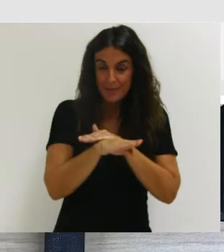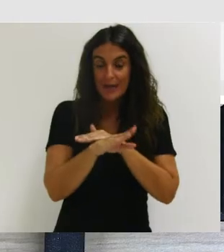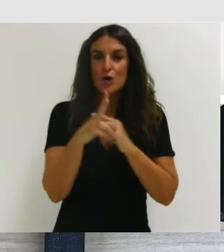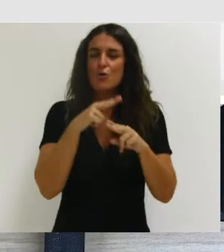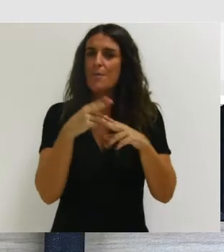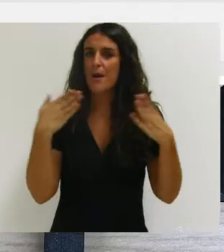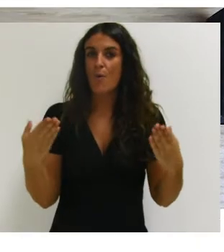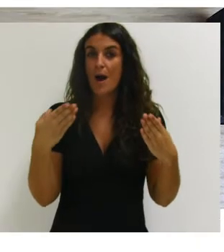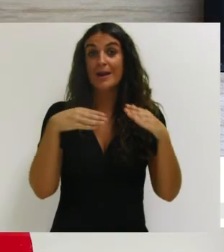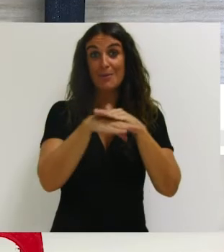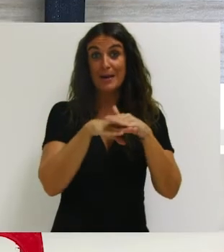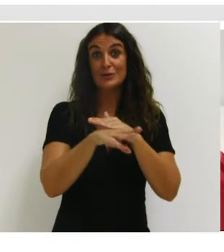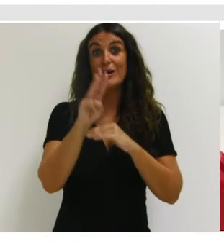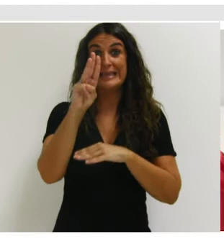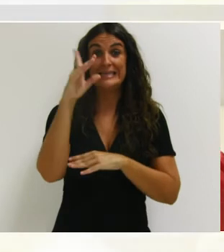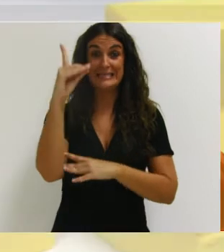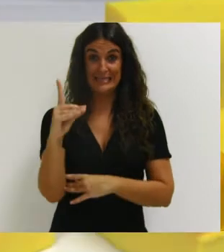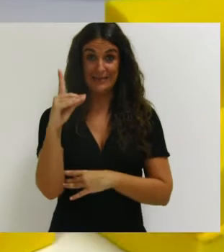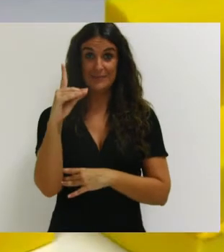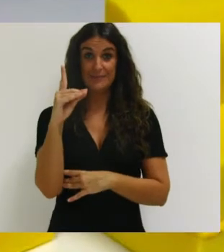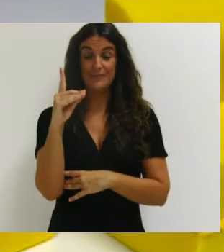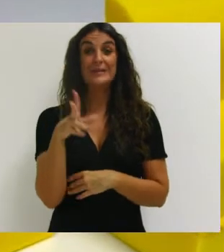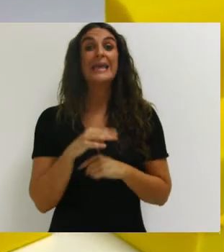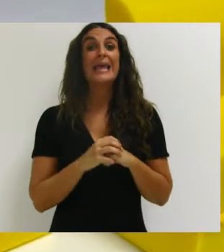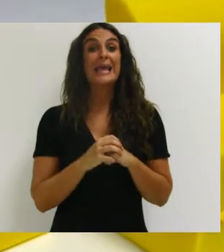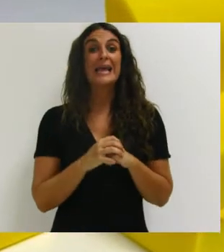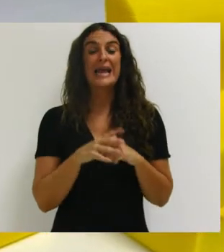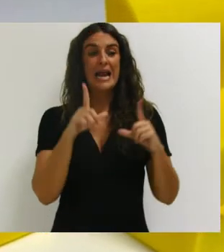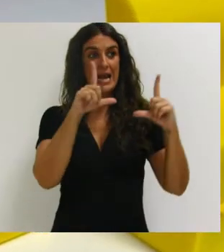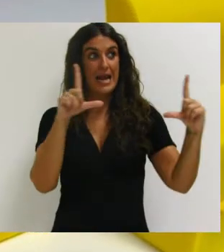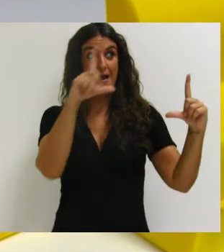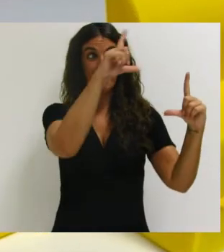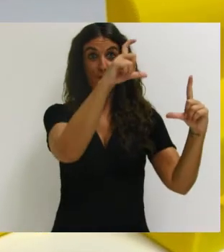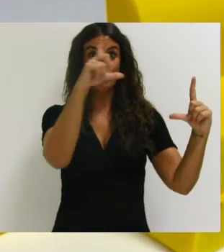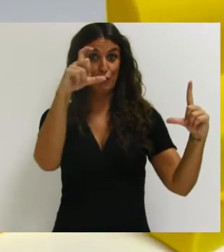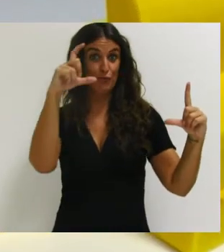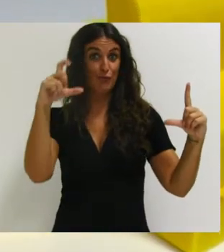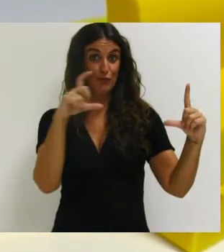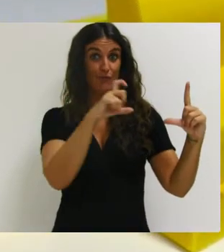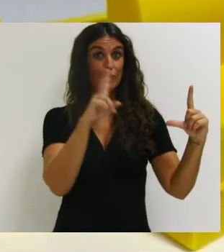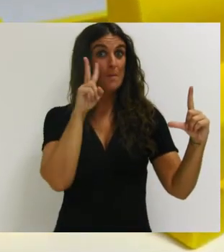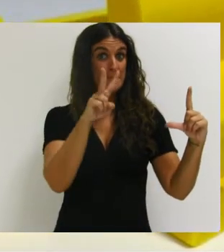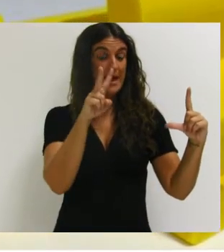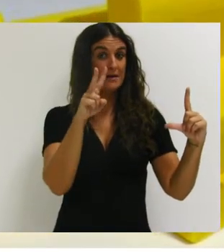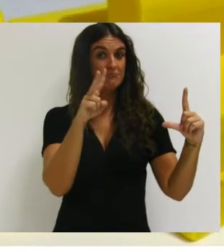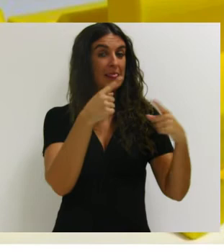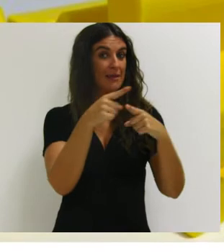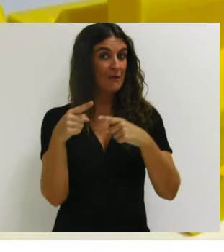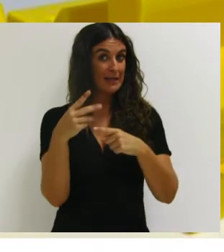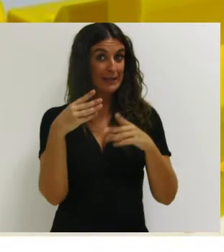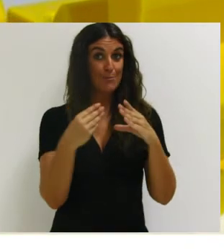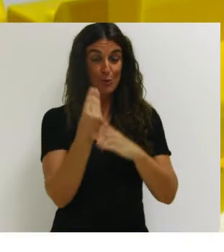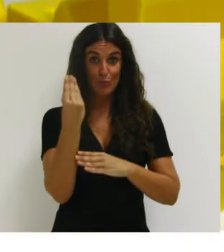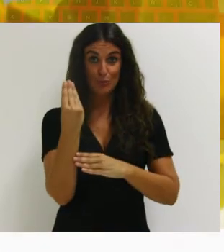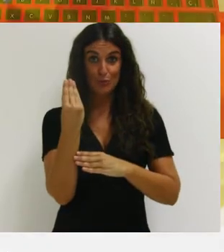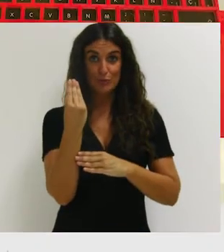impresoras 3D. En esta galería puedes ver productos de apoyo. Si necesitas uno, entra en la